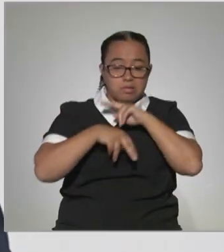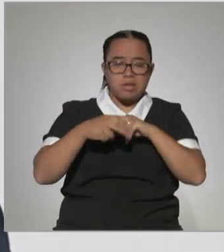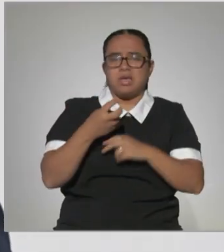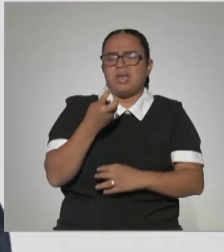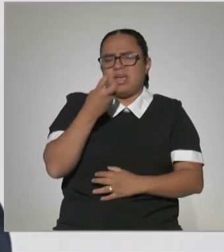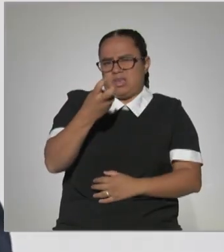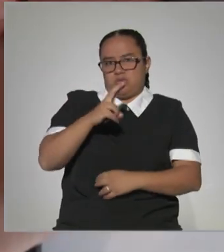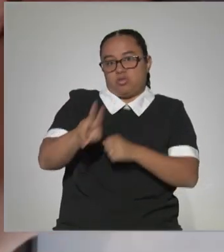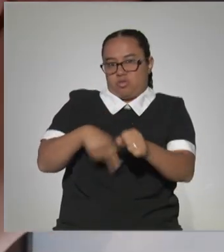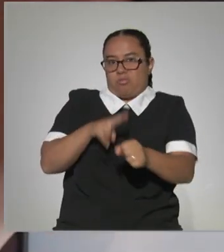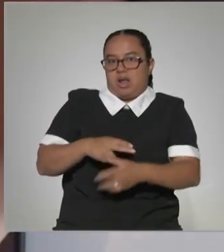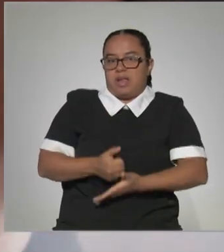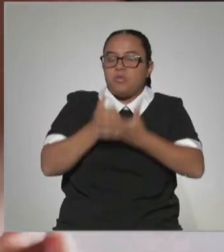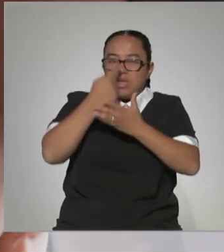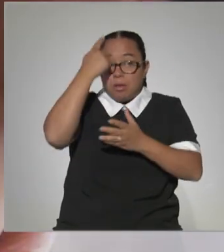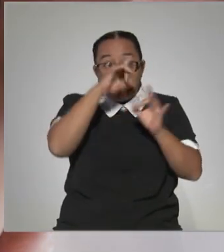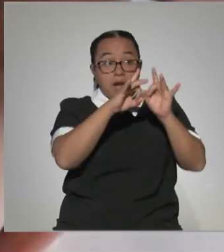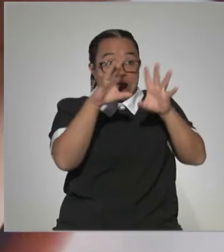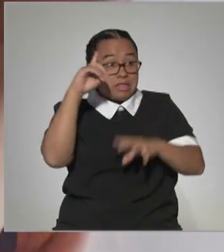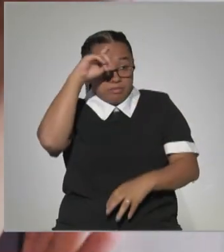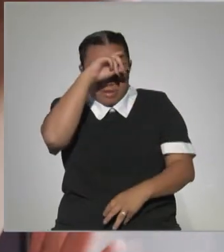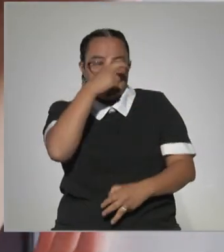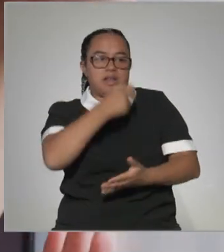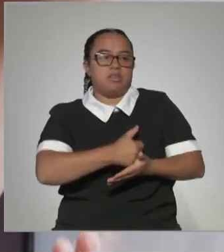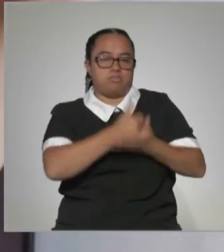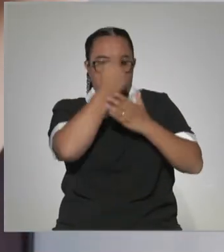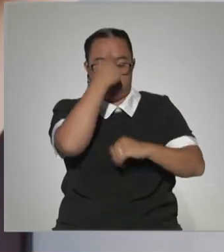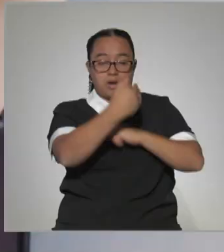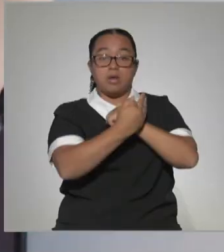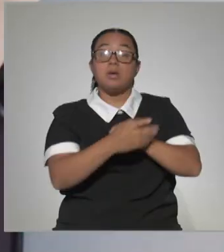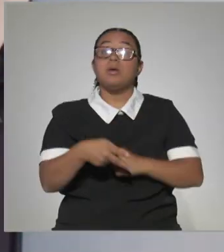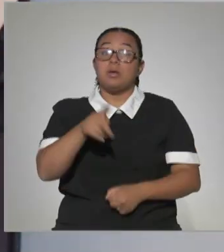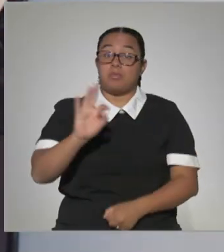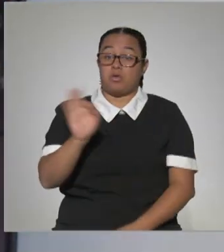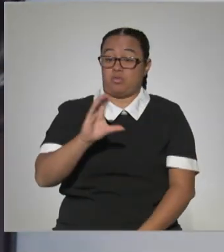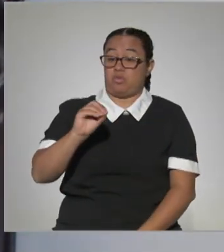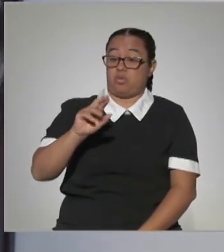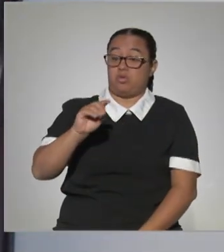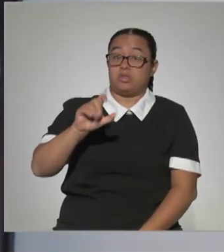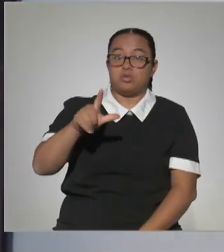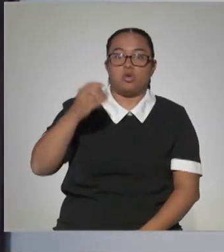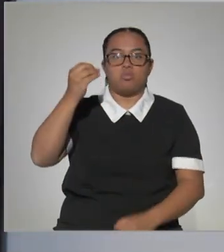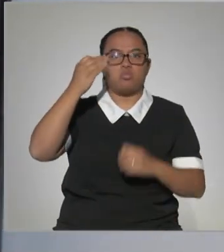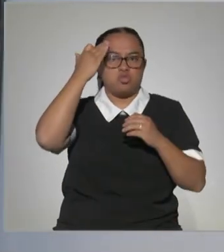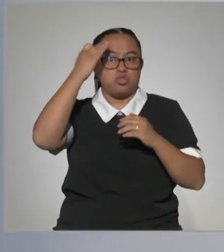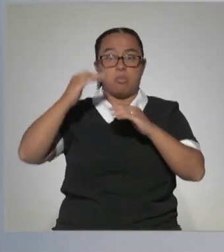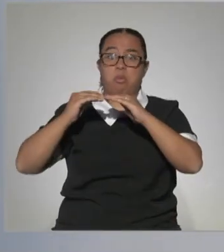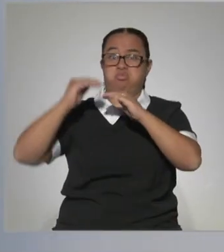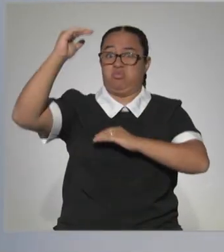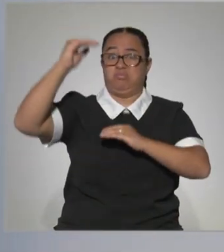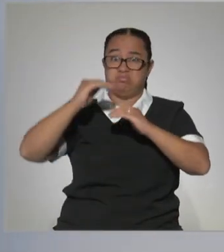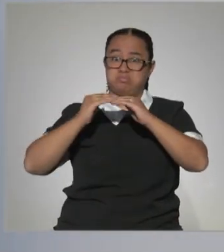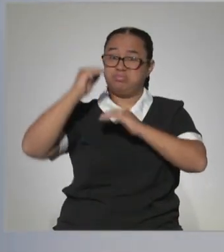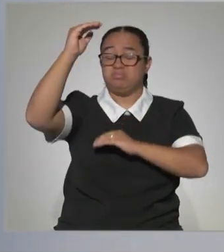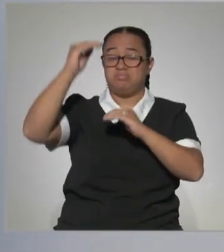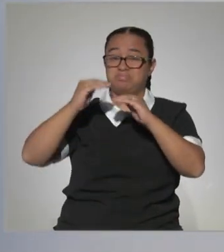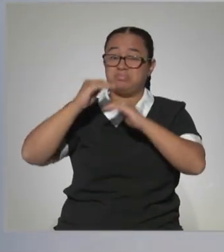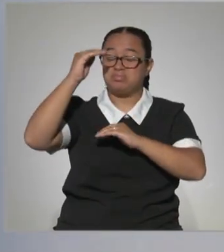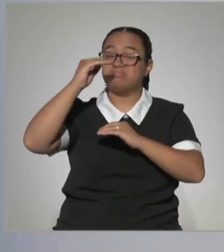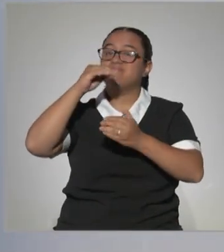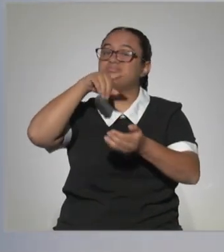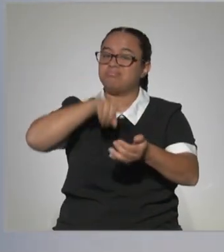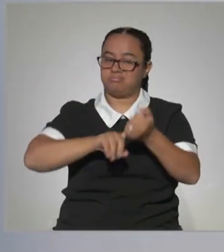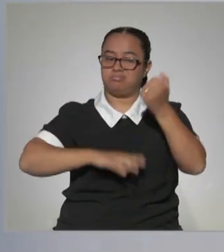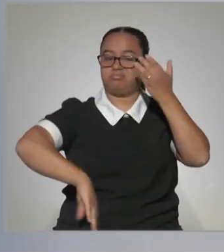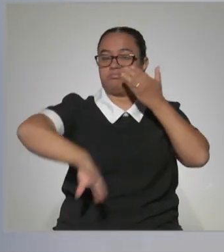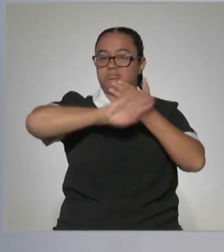situaciones difíciles, cuando sus niveles son demasiado altos por periodos prolongados, puede afectar no solo nuestra salud